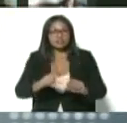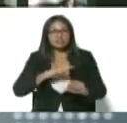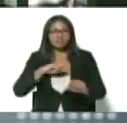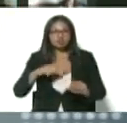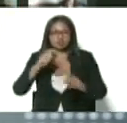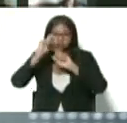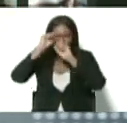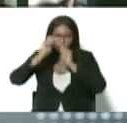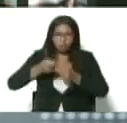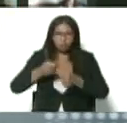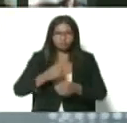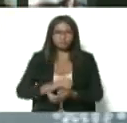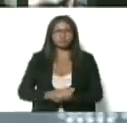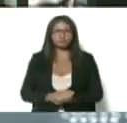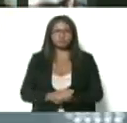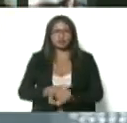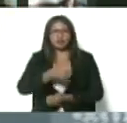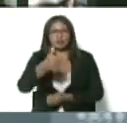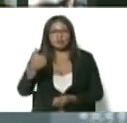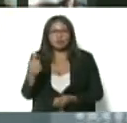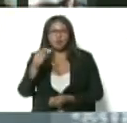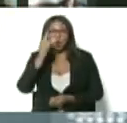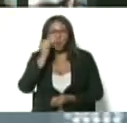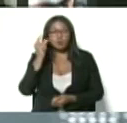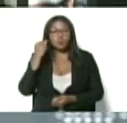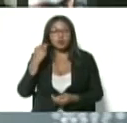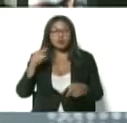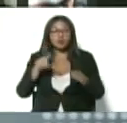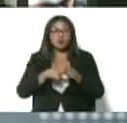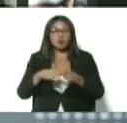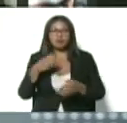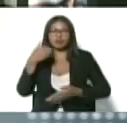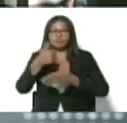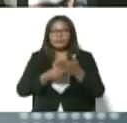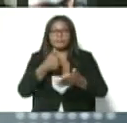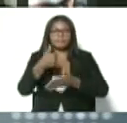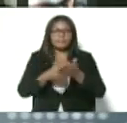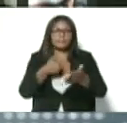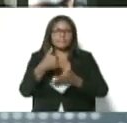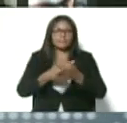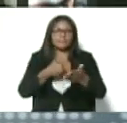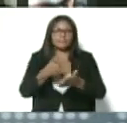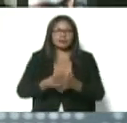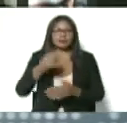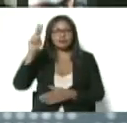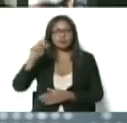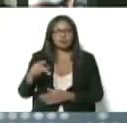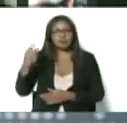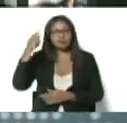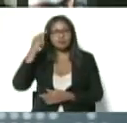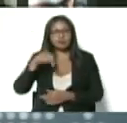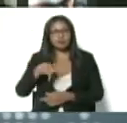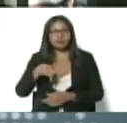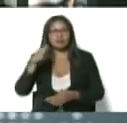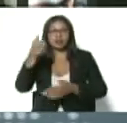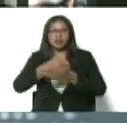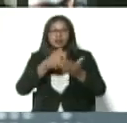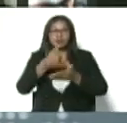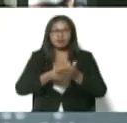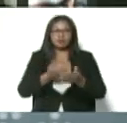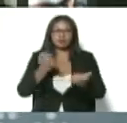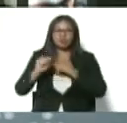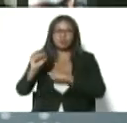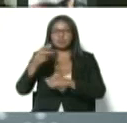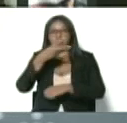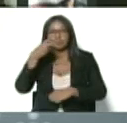reconocimiento a todos estos hombres y mujeres que han combatido diariamente en esta lucha contra las drogas